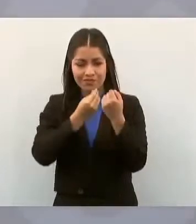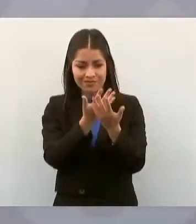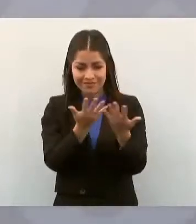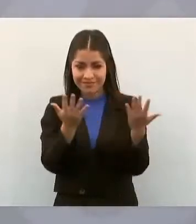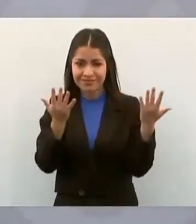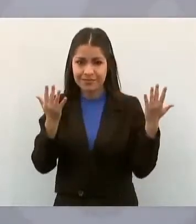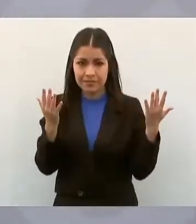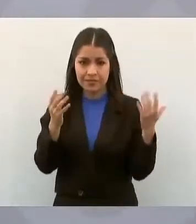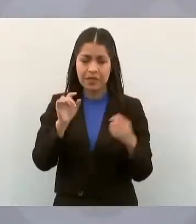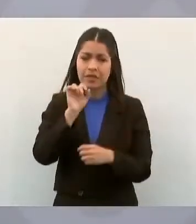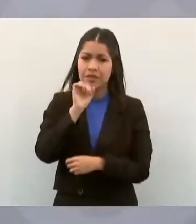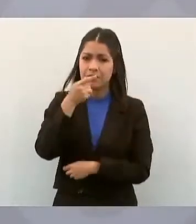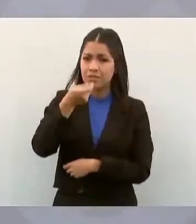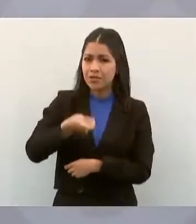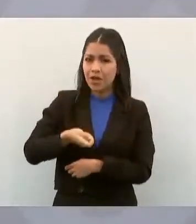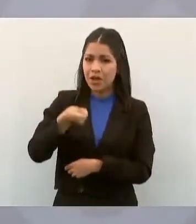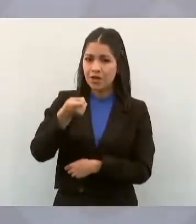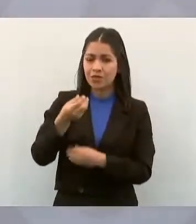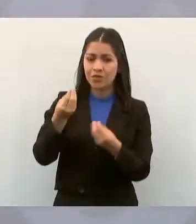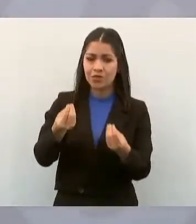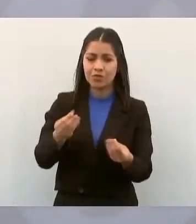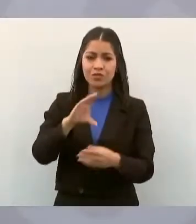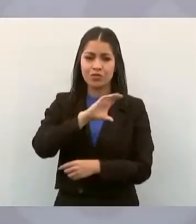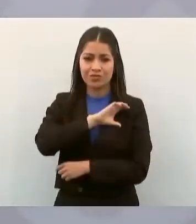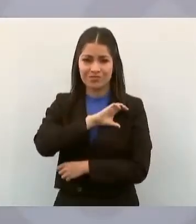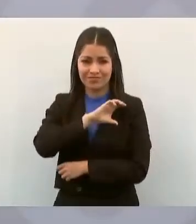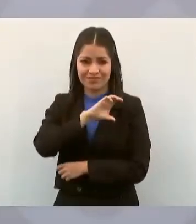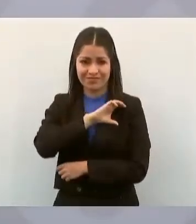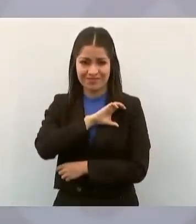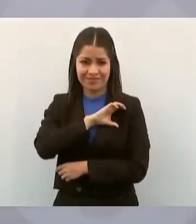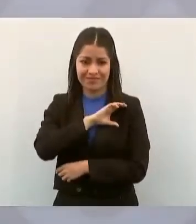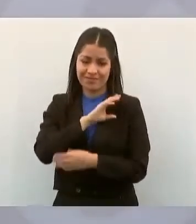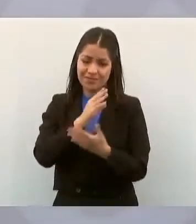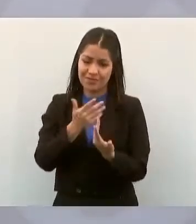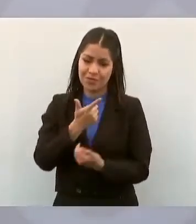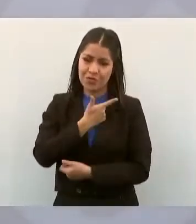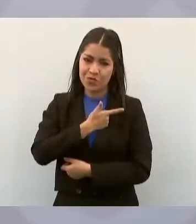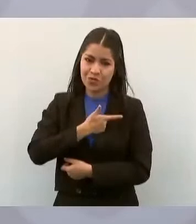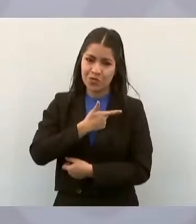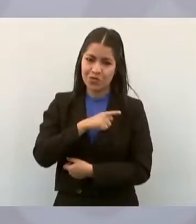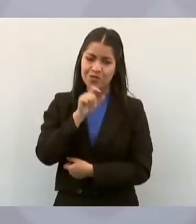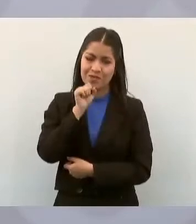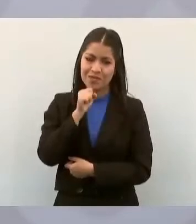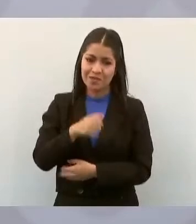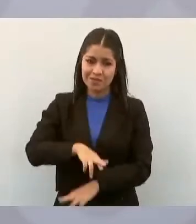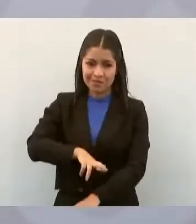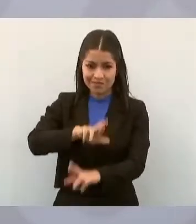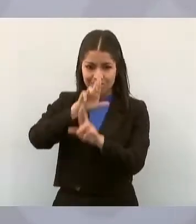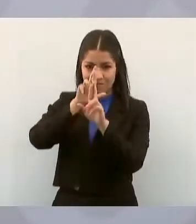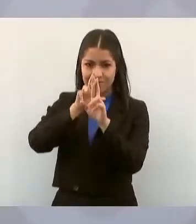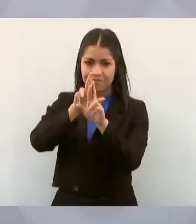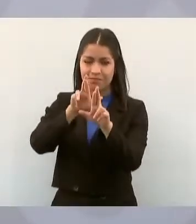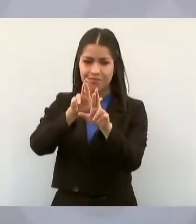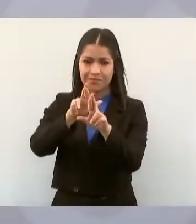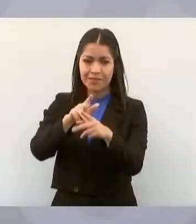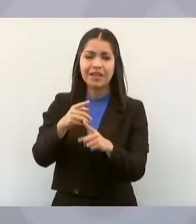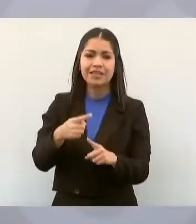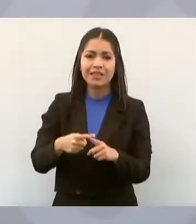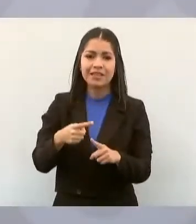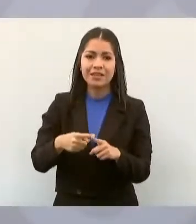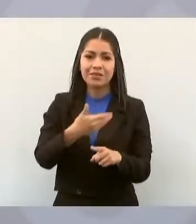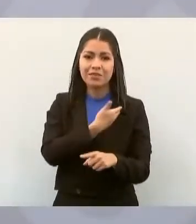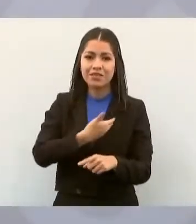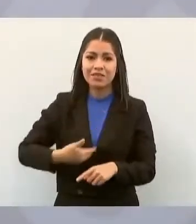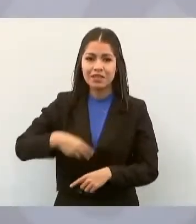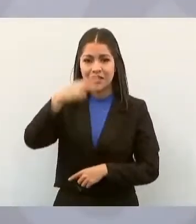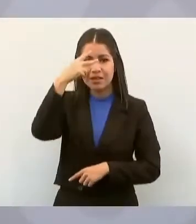Saludo con agrado, con aprecio, con admiración y respeto al presidente de la República,